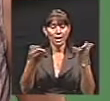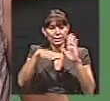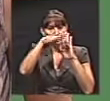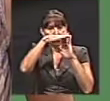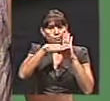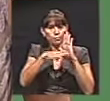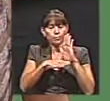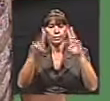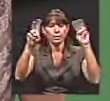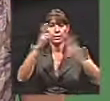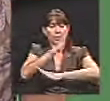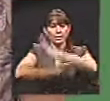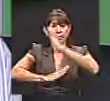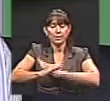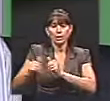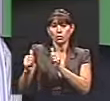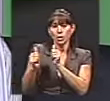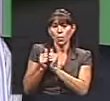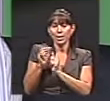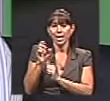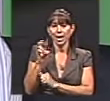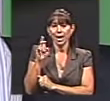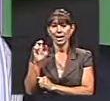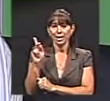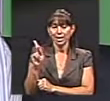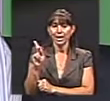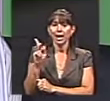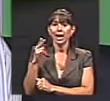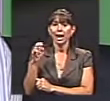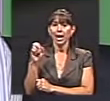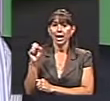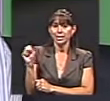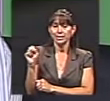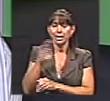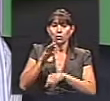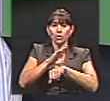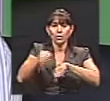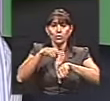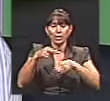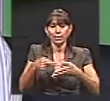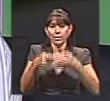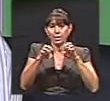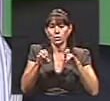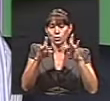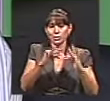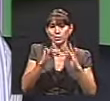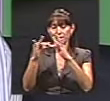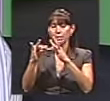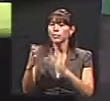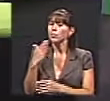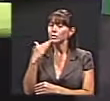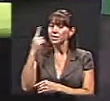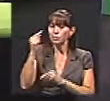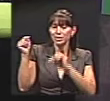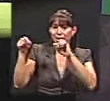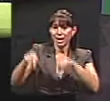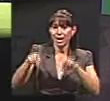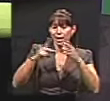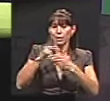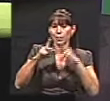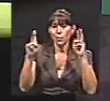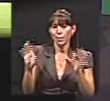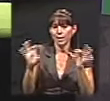discapacidad nos acompaña don Eric Hess de Consejo Nacional de Rehabilitación y Educación Especial. Don Eric, muchas gracias por estar acá en